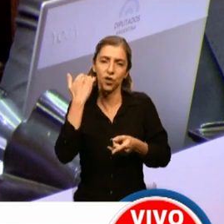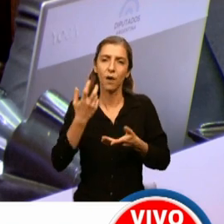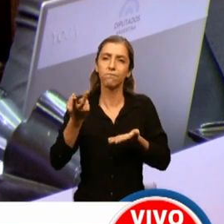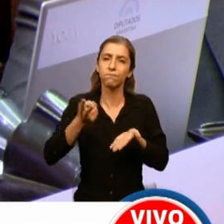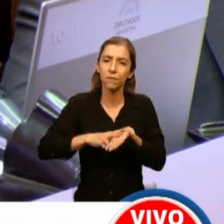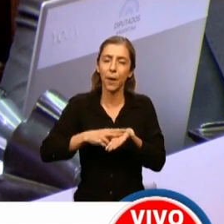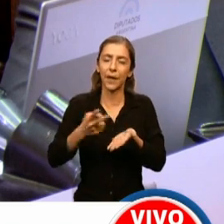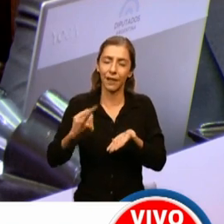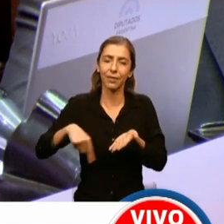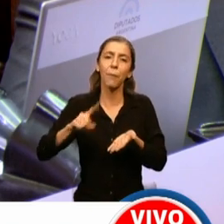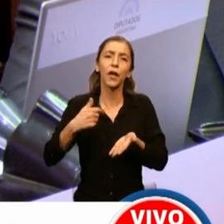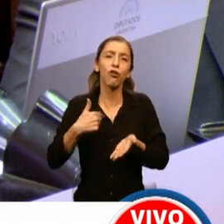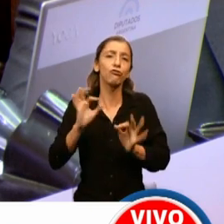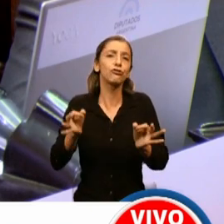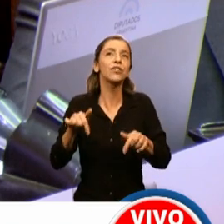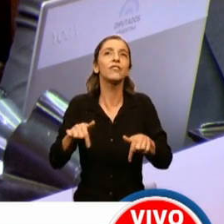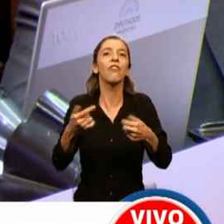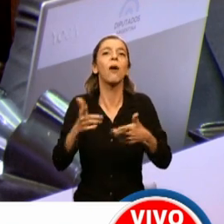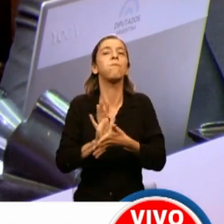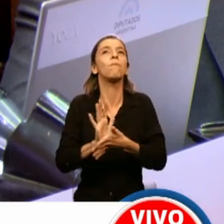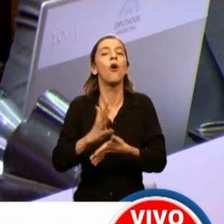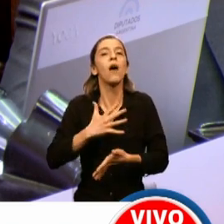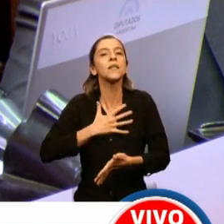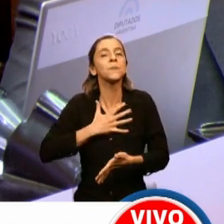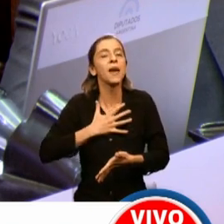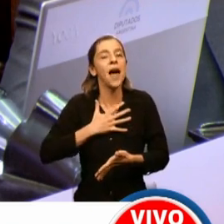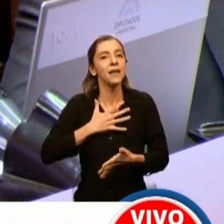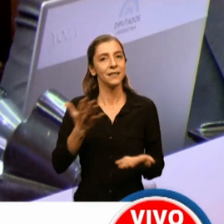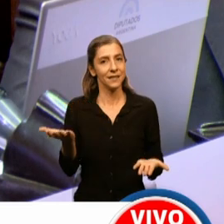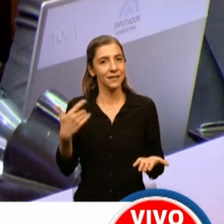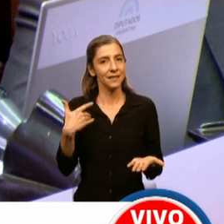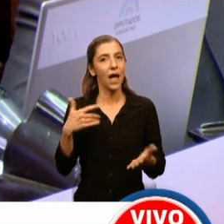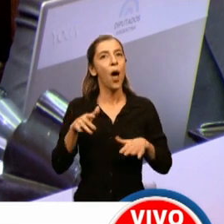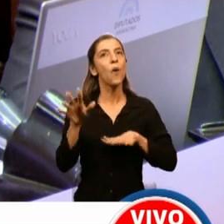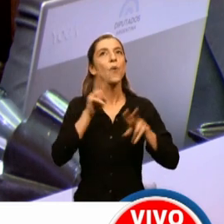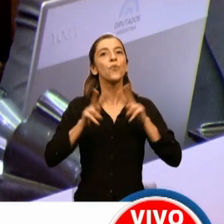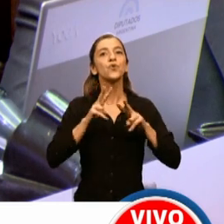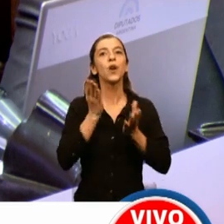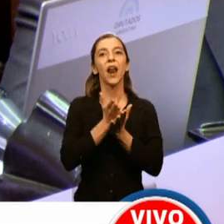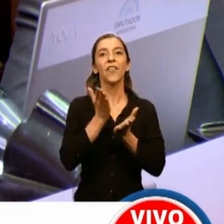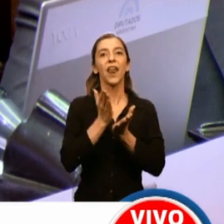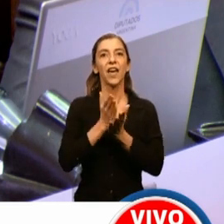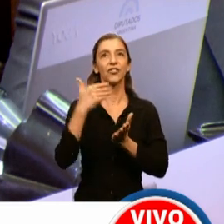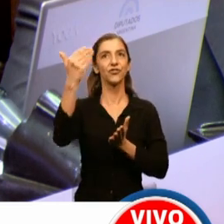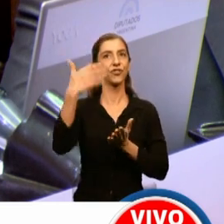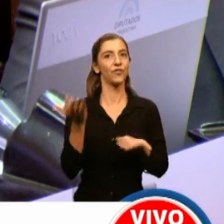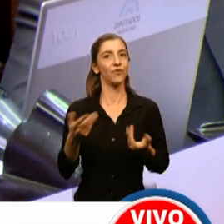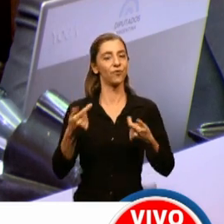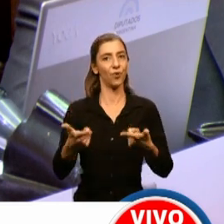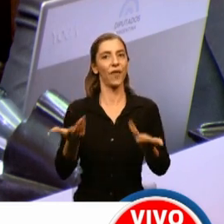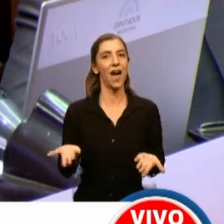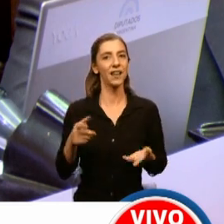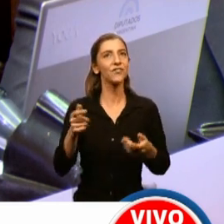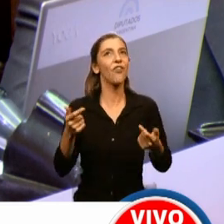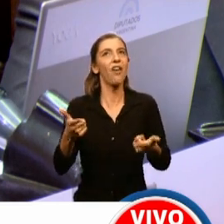se habló de esperanza y creo que es esperanza este ejercicio de los derechos aporta esperanza y siento